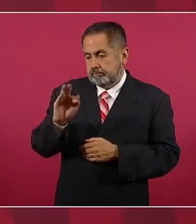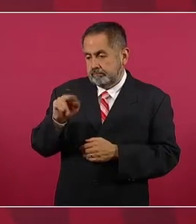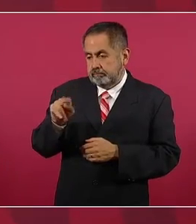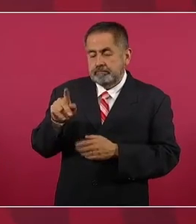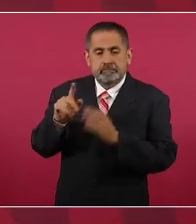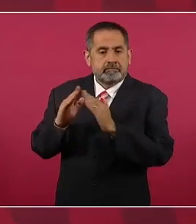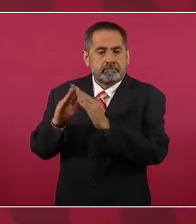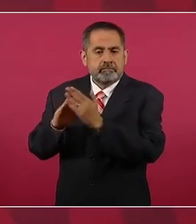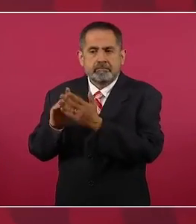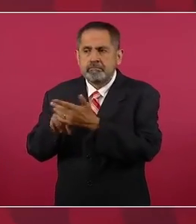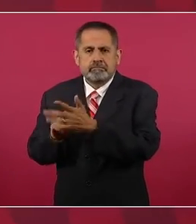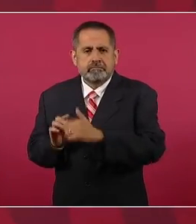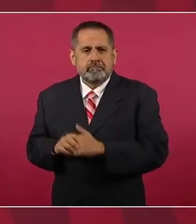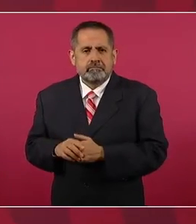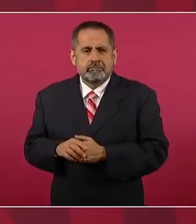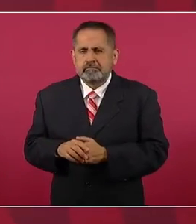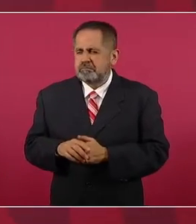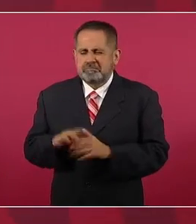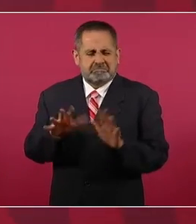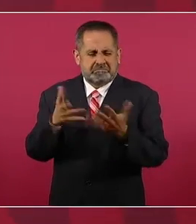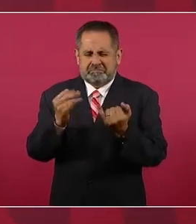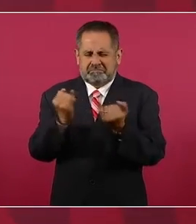Es casi igual que la de Claudio.